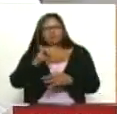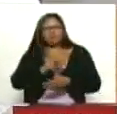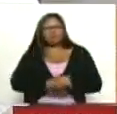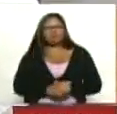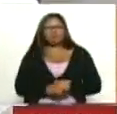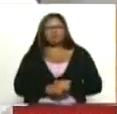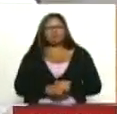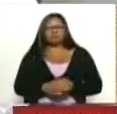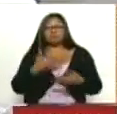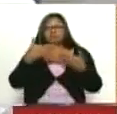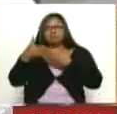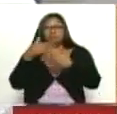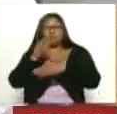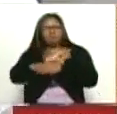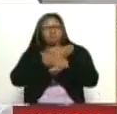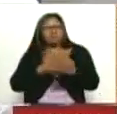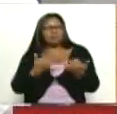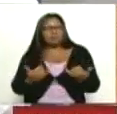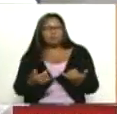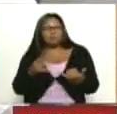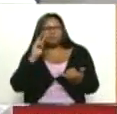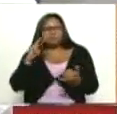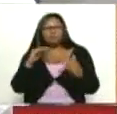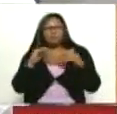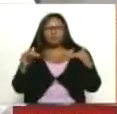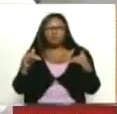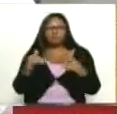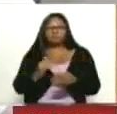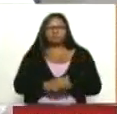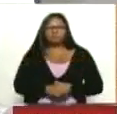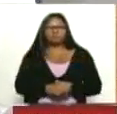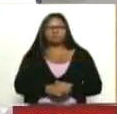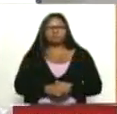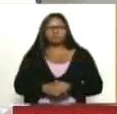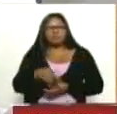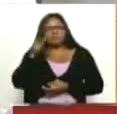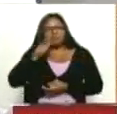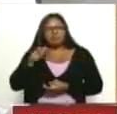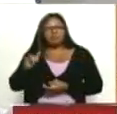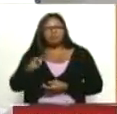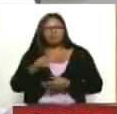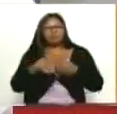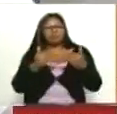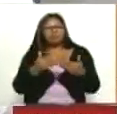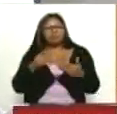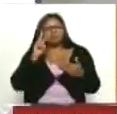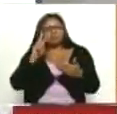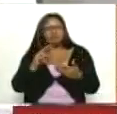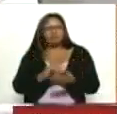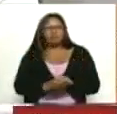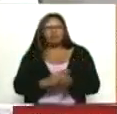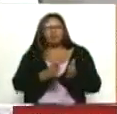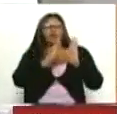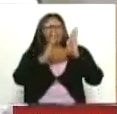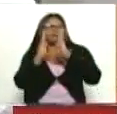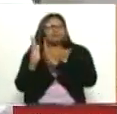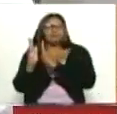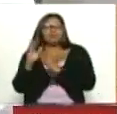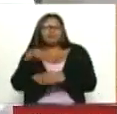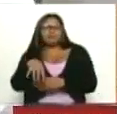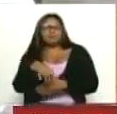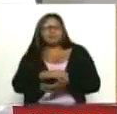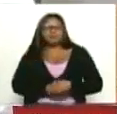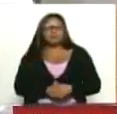las relaciones de poder más horizontales entre el pueblo, el pueblo organizado y el